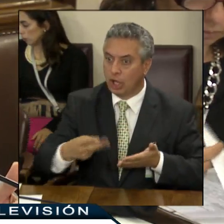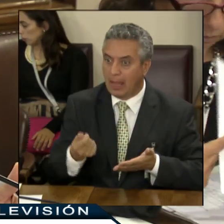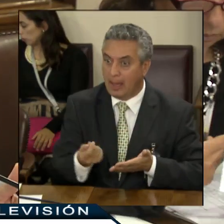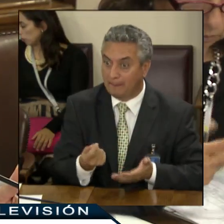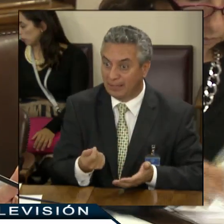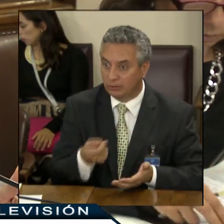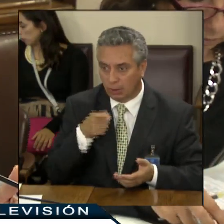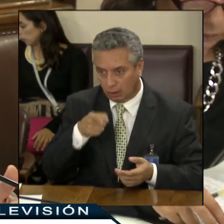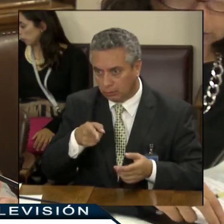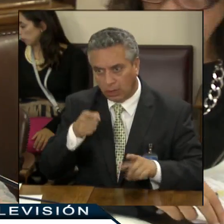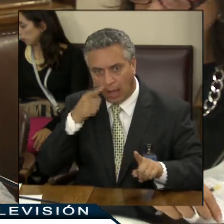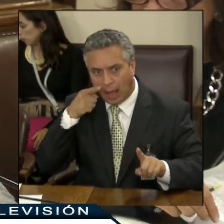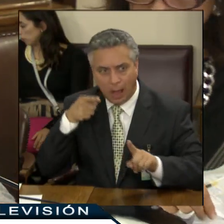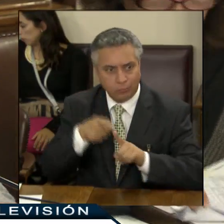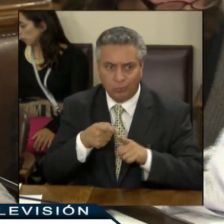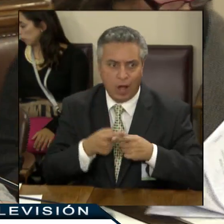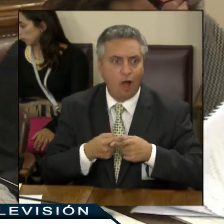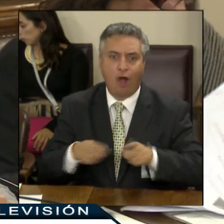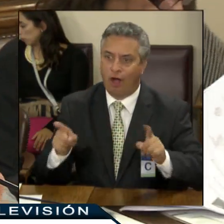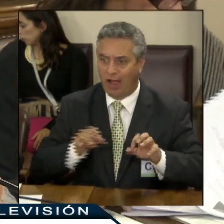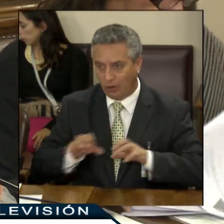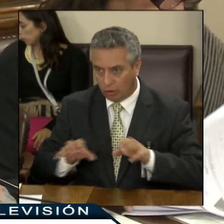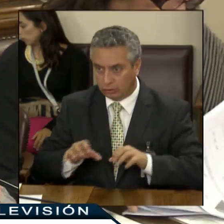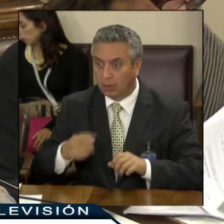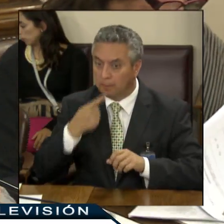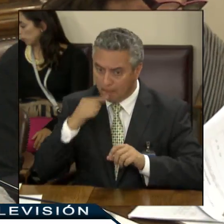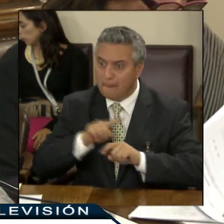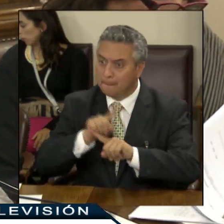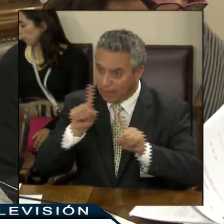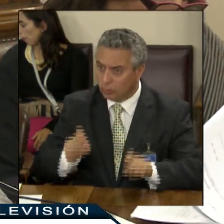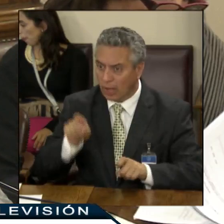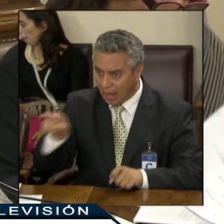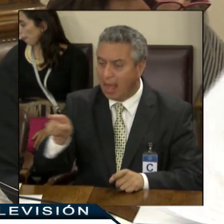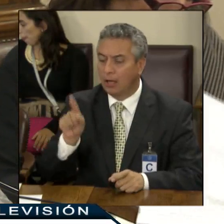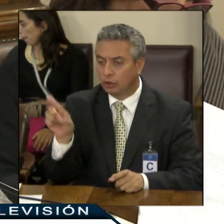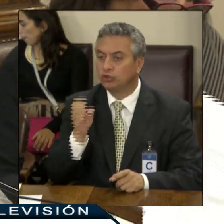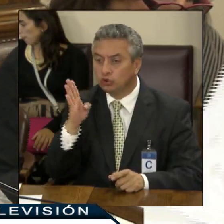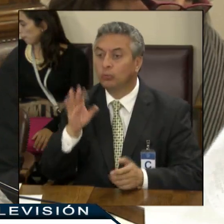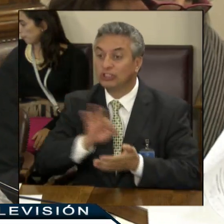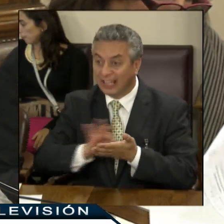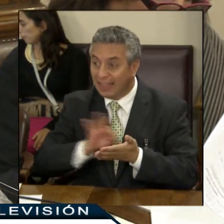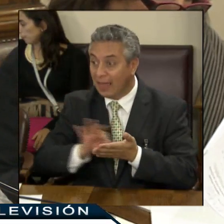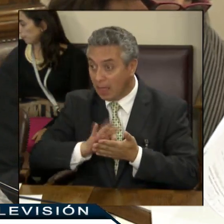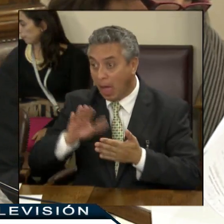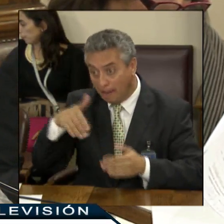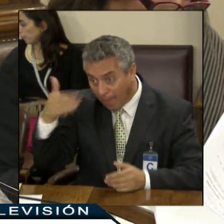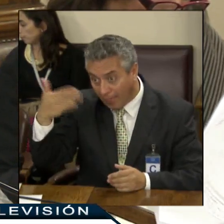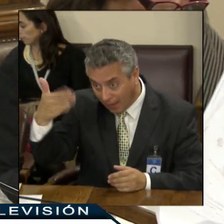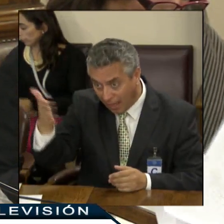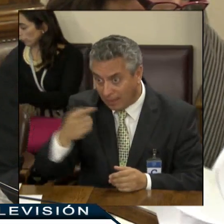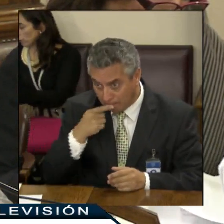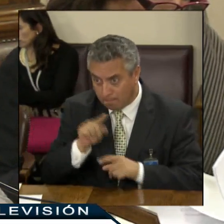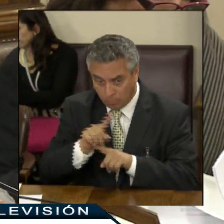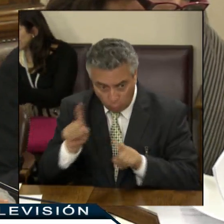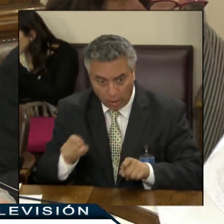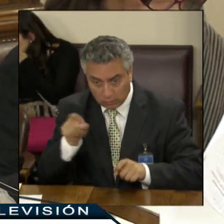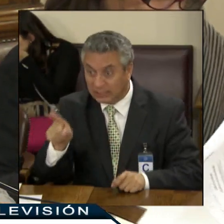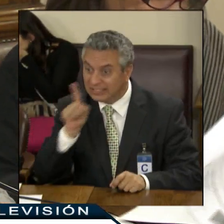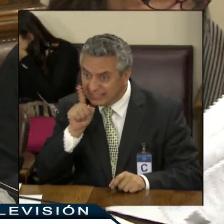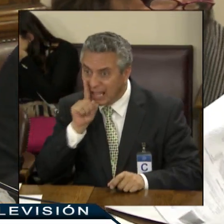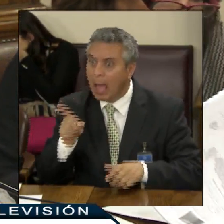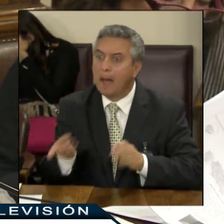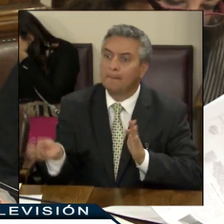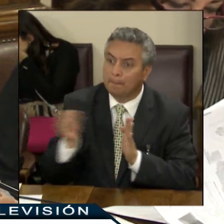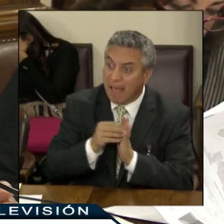claramente eso apunta a otra cosa entonces preguntar a la subsecretaría en esta exposición más adelante si tienen más